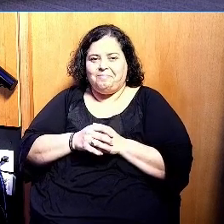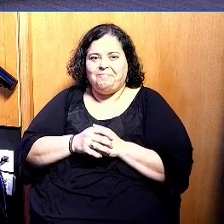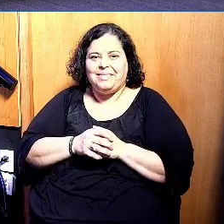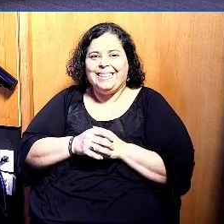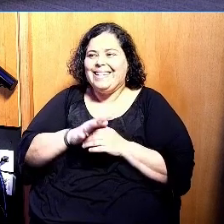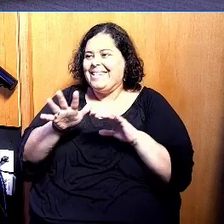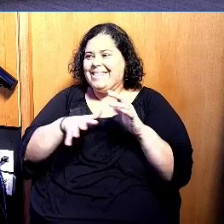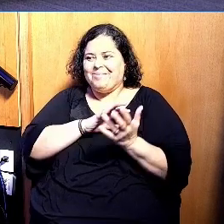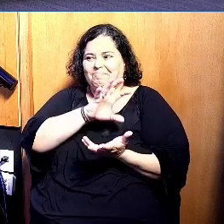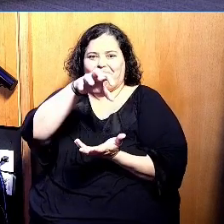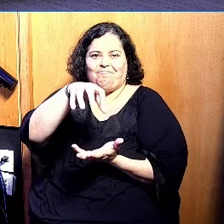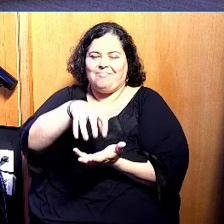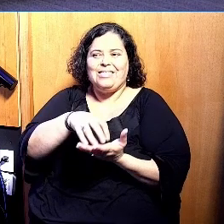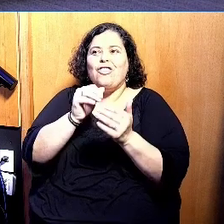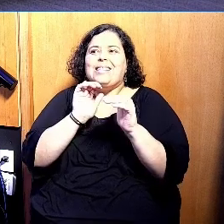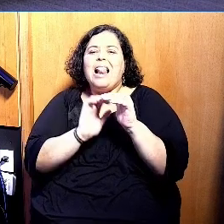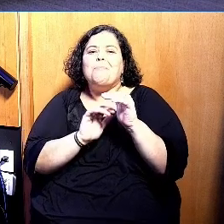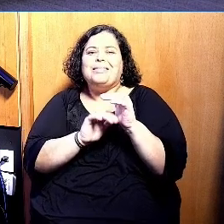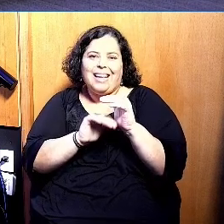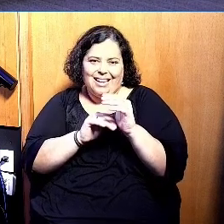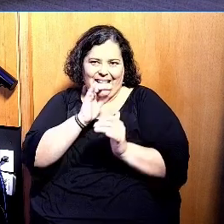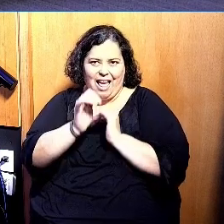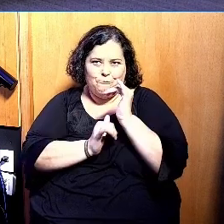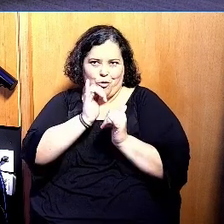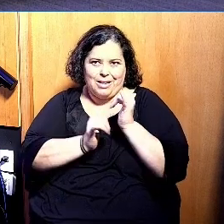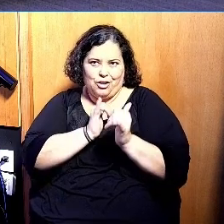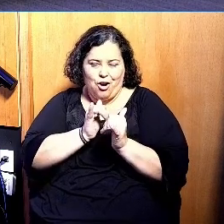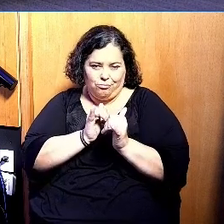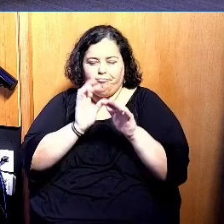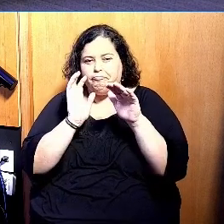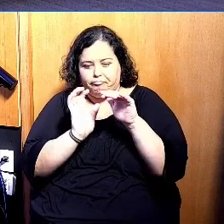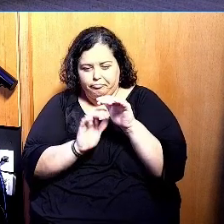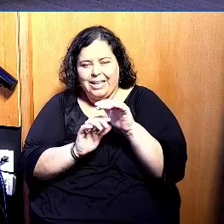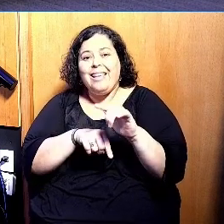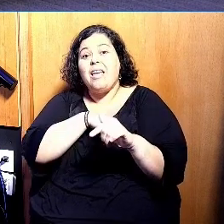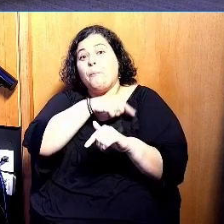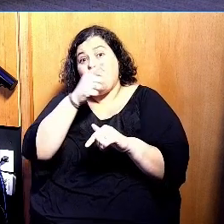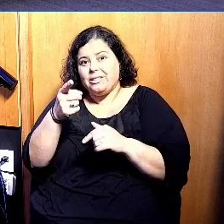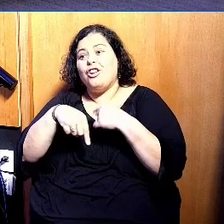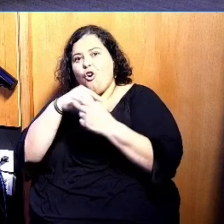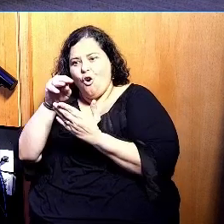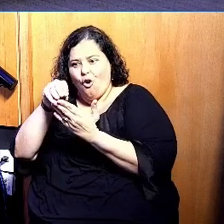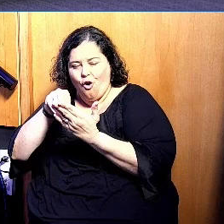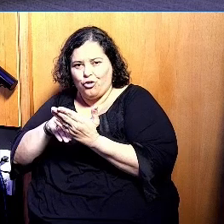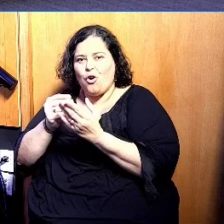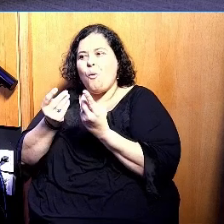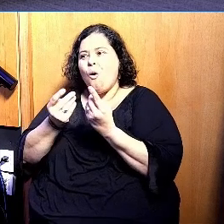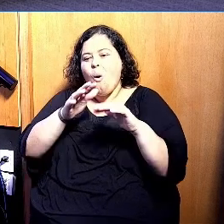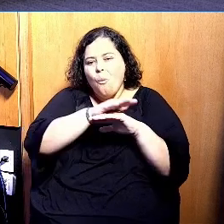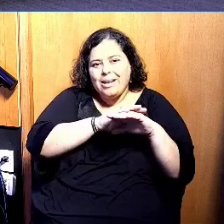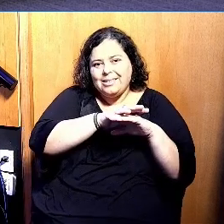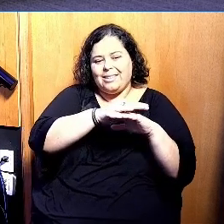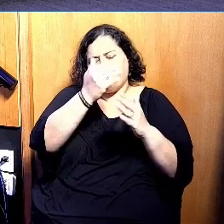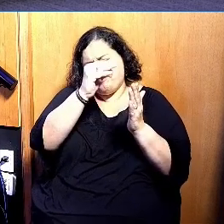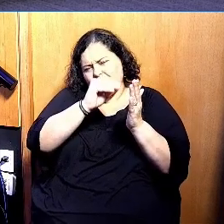en la cual almacenamos la información de forma cruda. Después en un data warehouse integramos esas bases de datos,